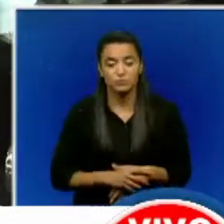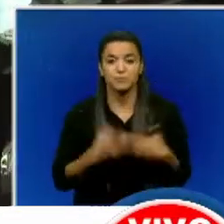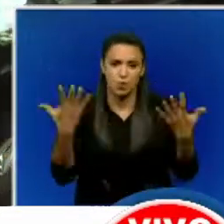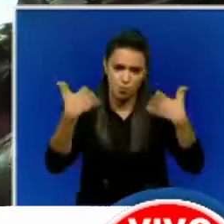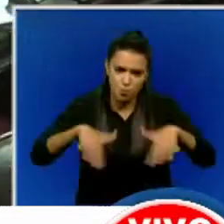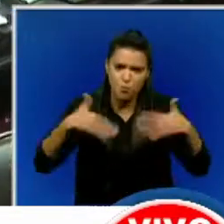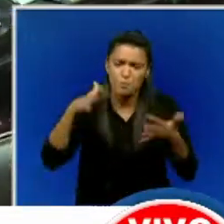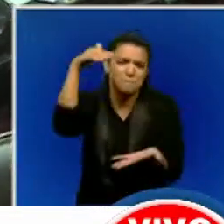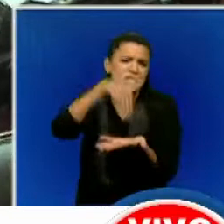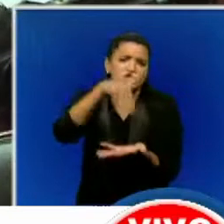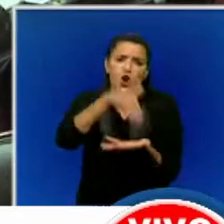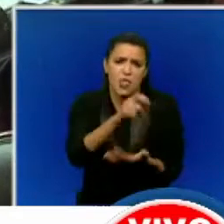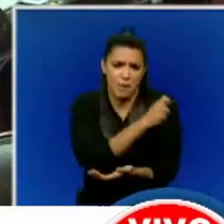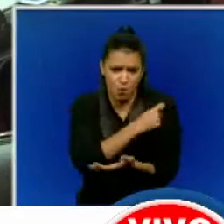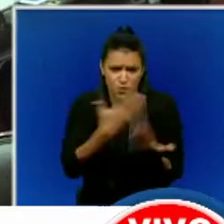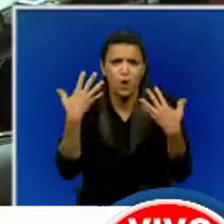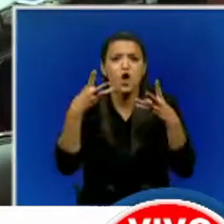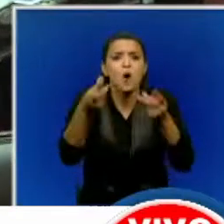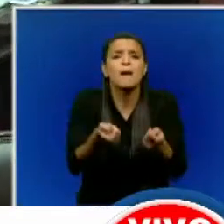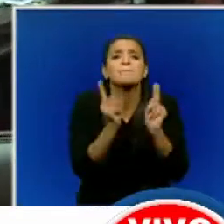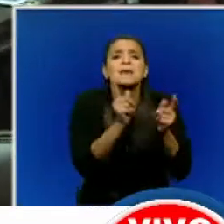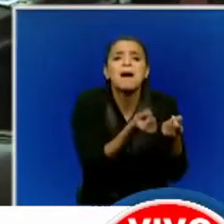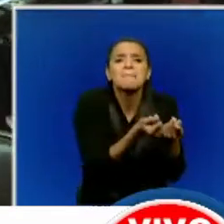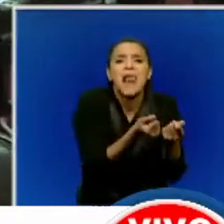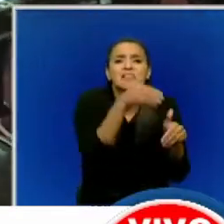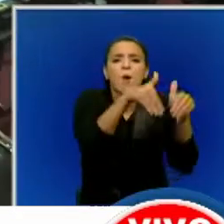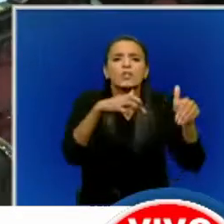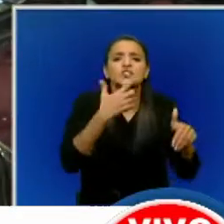Varios millones de vacunas se comprarían con la plata de las PASO.